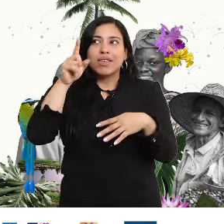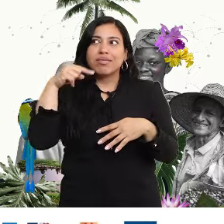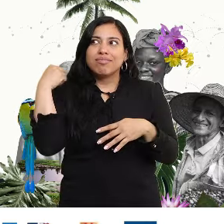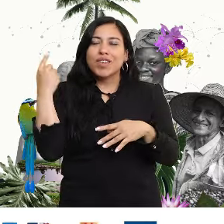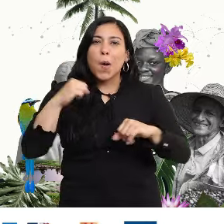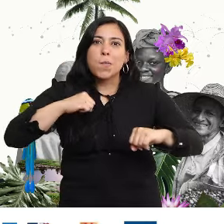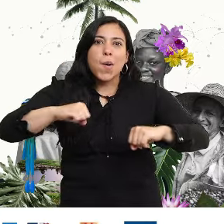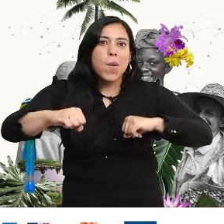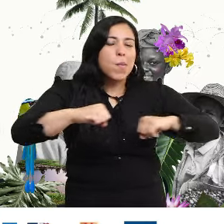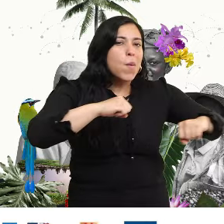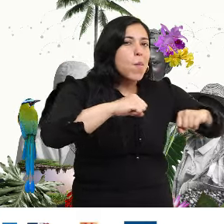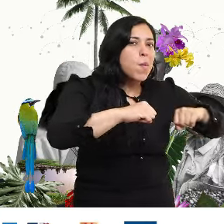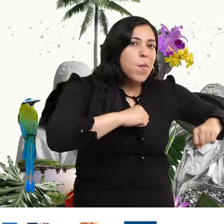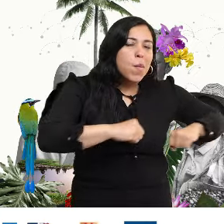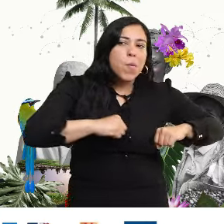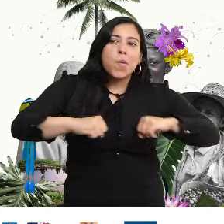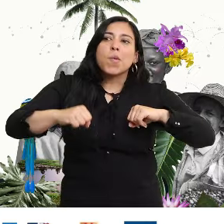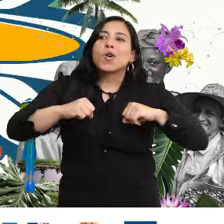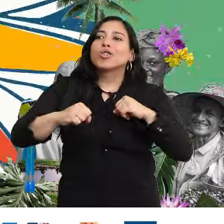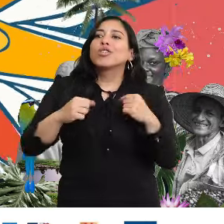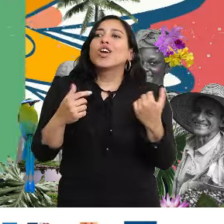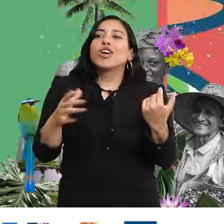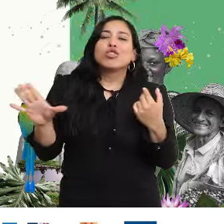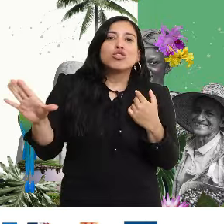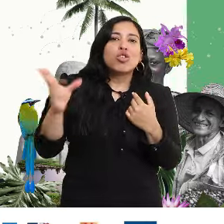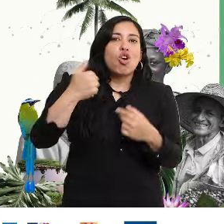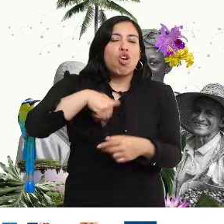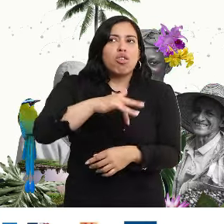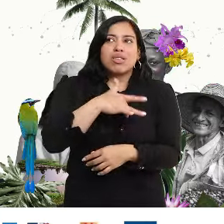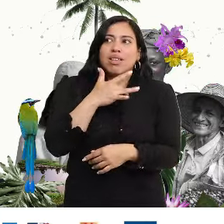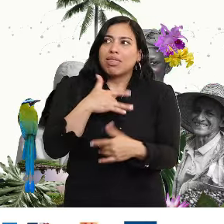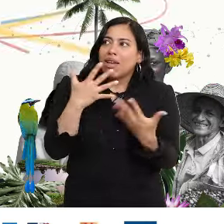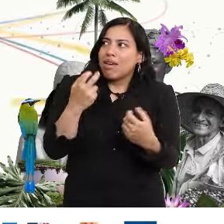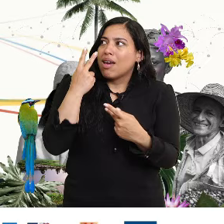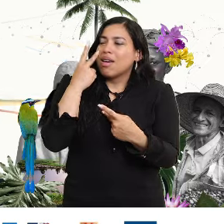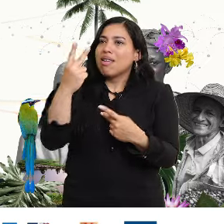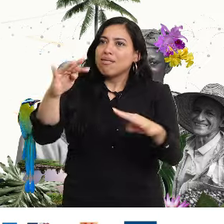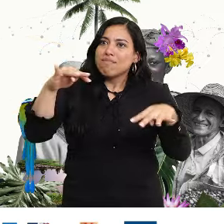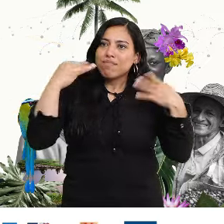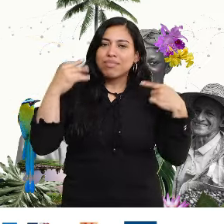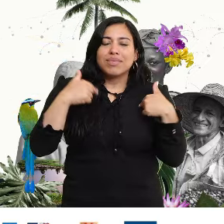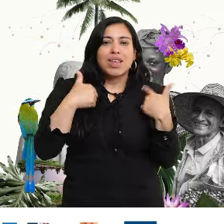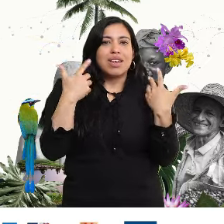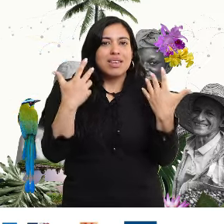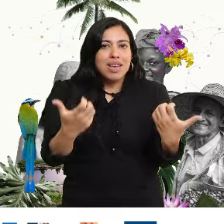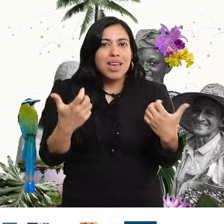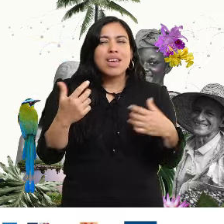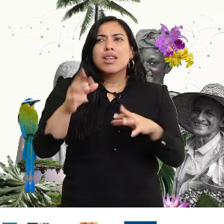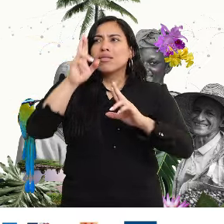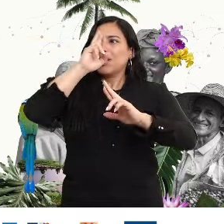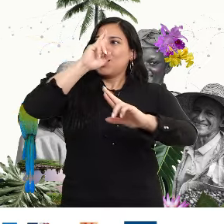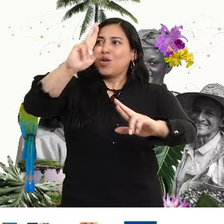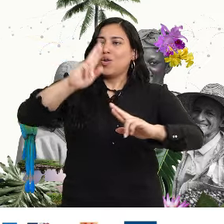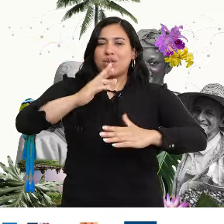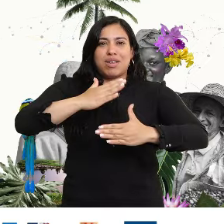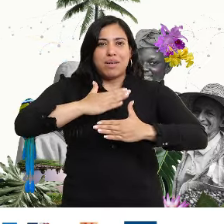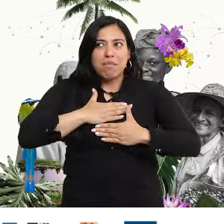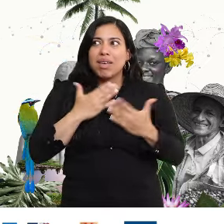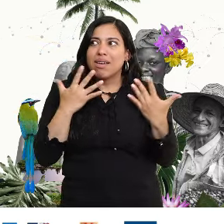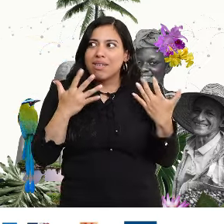algo interesante, todos queremos ser vistos y reconocidos, que también